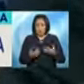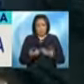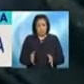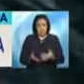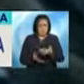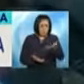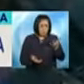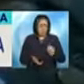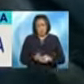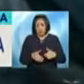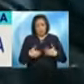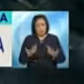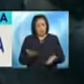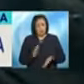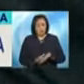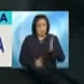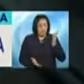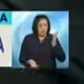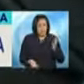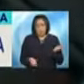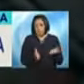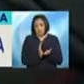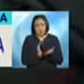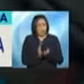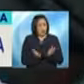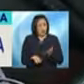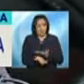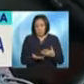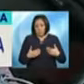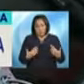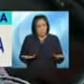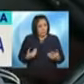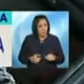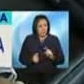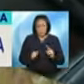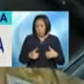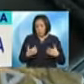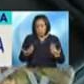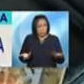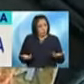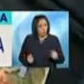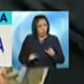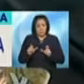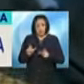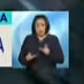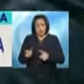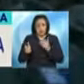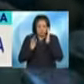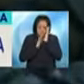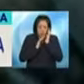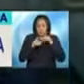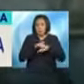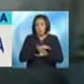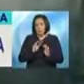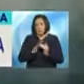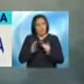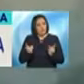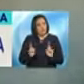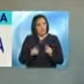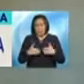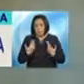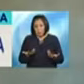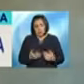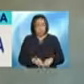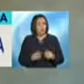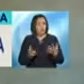perdido también, sí, ya no pueden ir al colegio. Las personas ya no pueden tampoco dormir en sus casas debido a que tienen